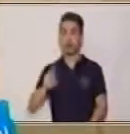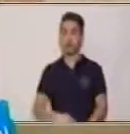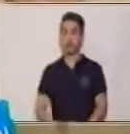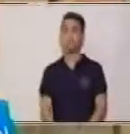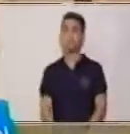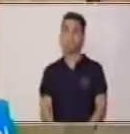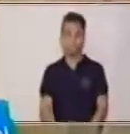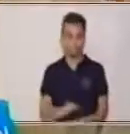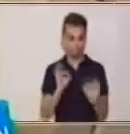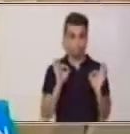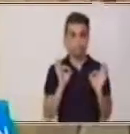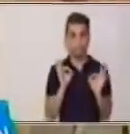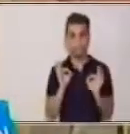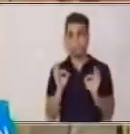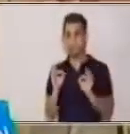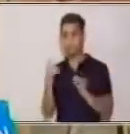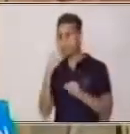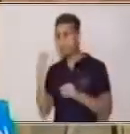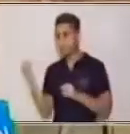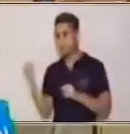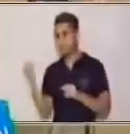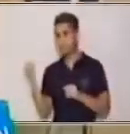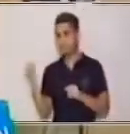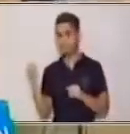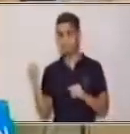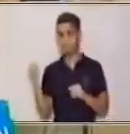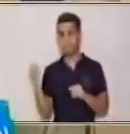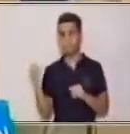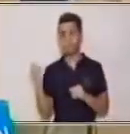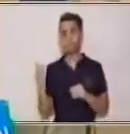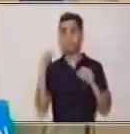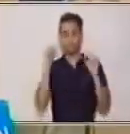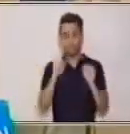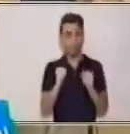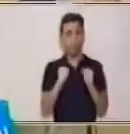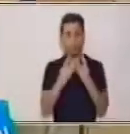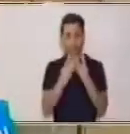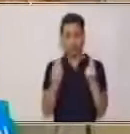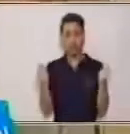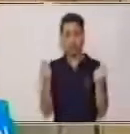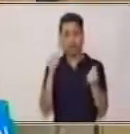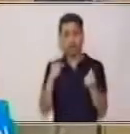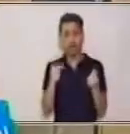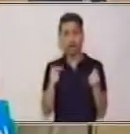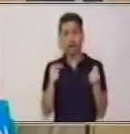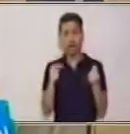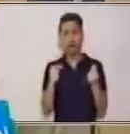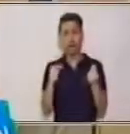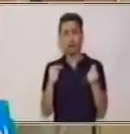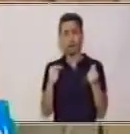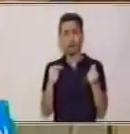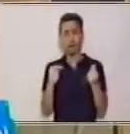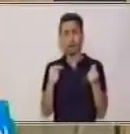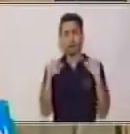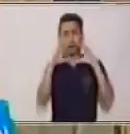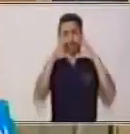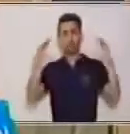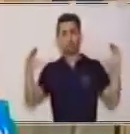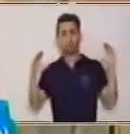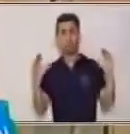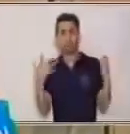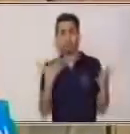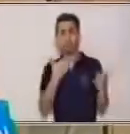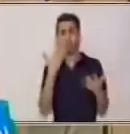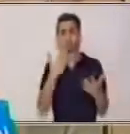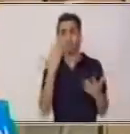Muy bien, entonces te puedes dar cuenta que resolver ese tipo de ecuación aplicando la regla se hace